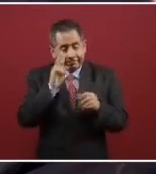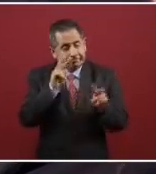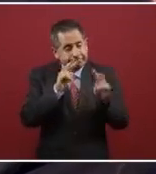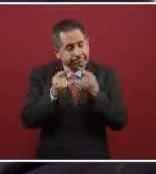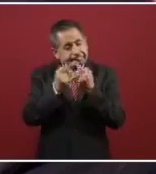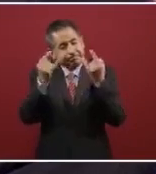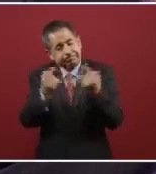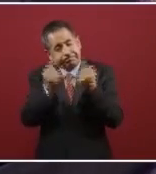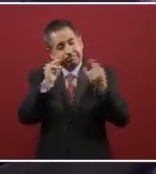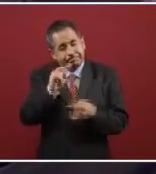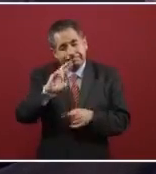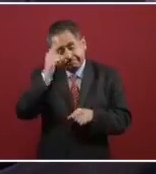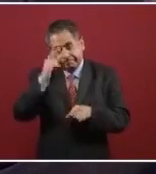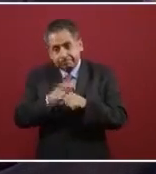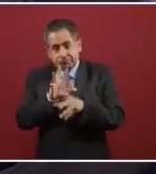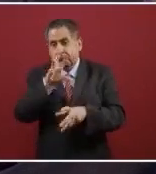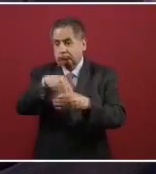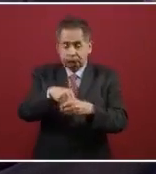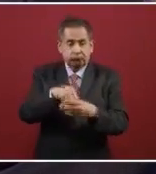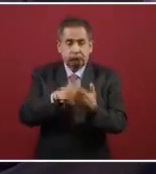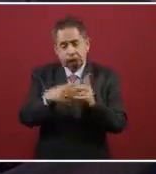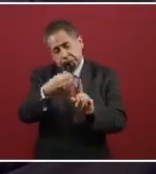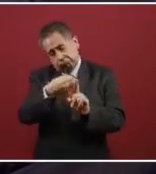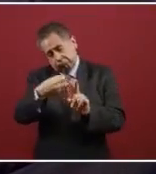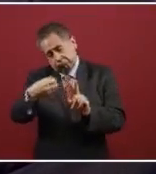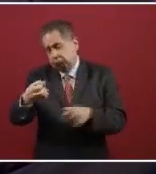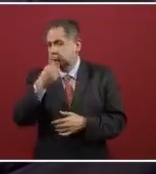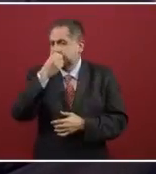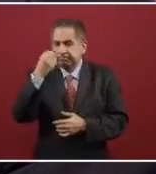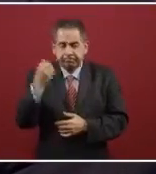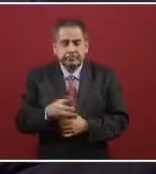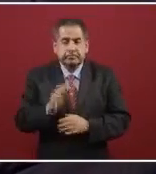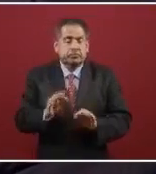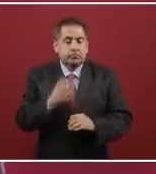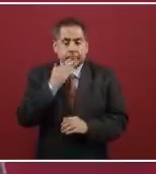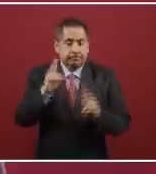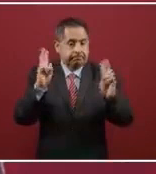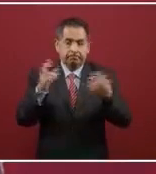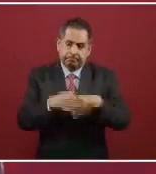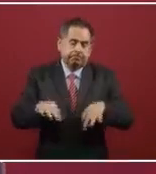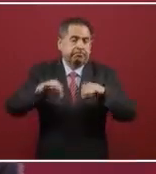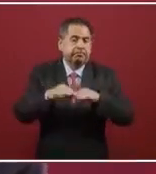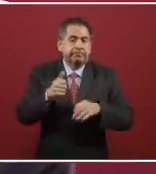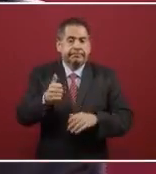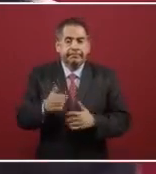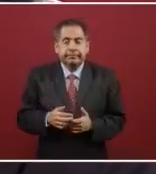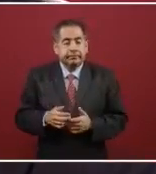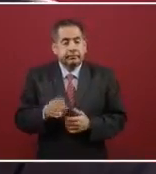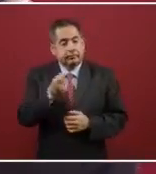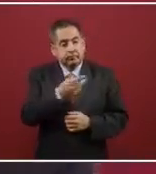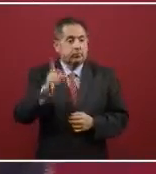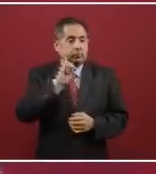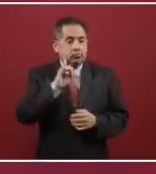imágenes y el contenido. Trata un tema importantísimo, el de